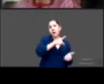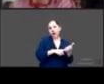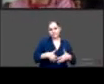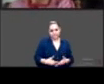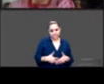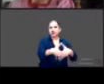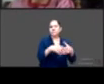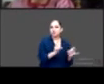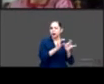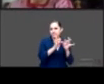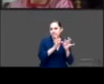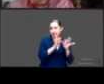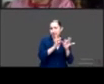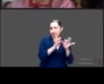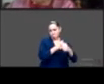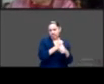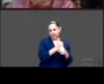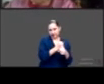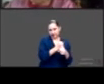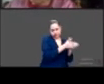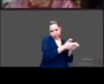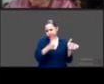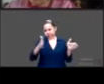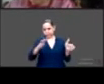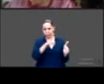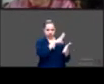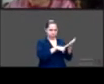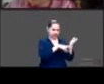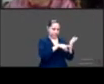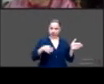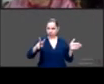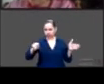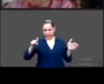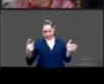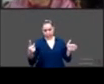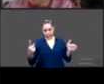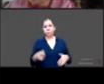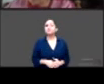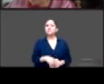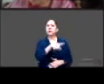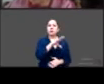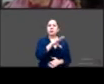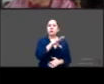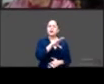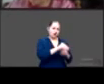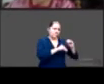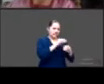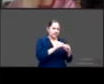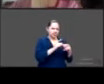pesimista del 30% que es el que se ha publicado en el boletín de prensa del CONAPO se alcanzarían 35